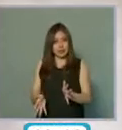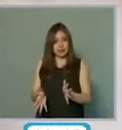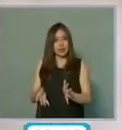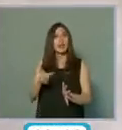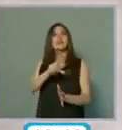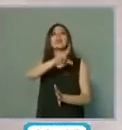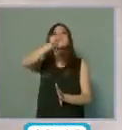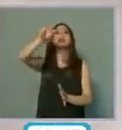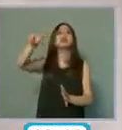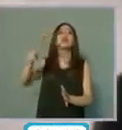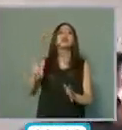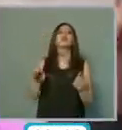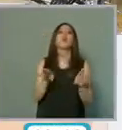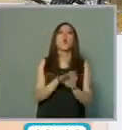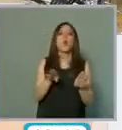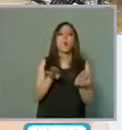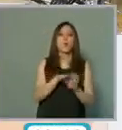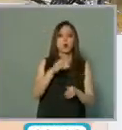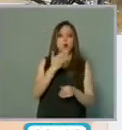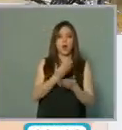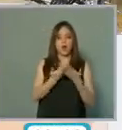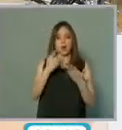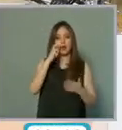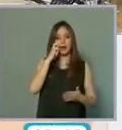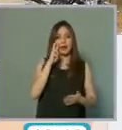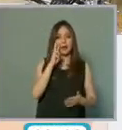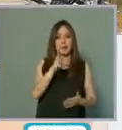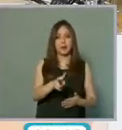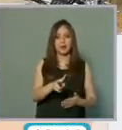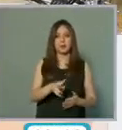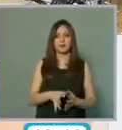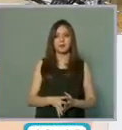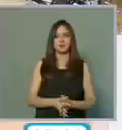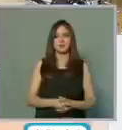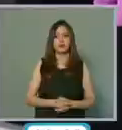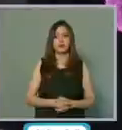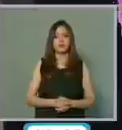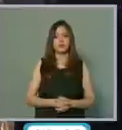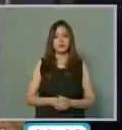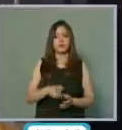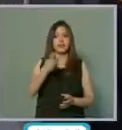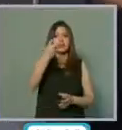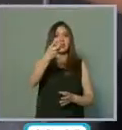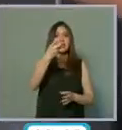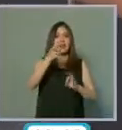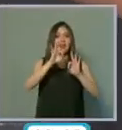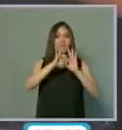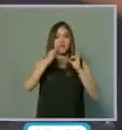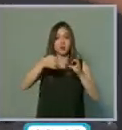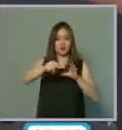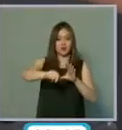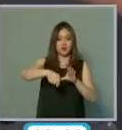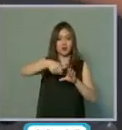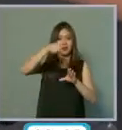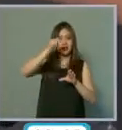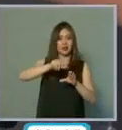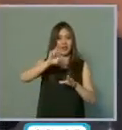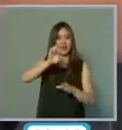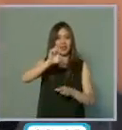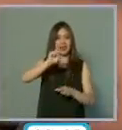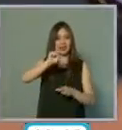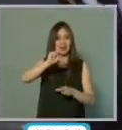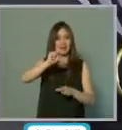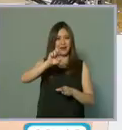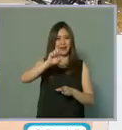que me va a quedar. Me voy de este lado, rápido. Perdónenme, ahí está, miren. Observen la consistencia, es totalmente espesa. ¿Se alcanza a ver